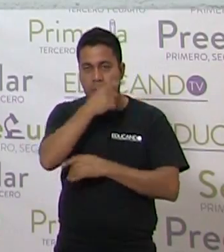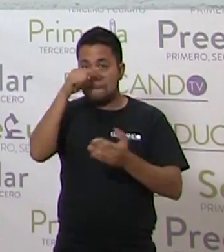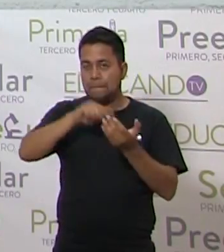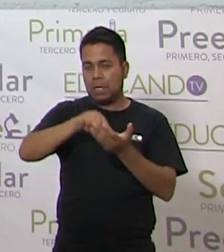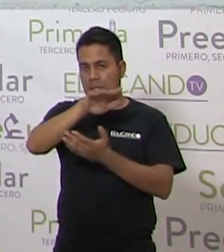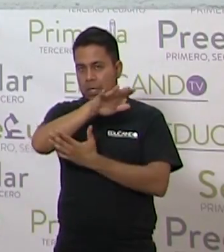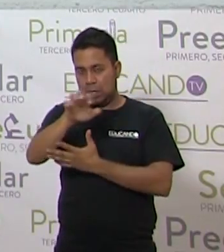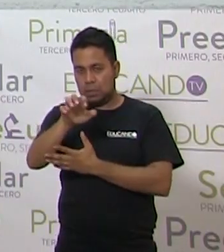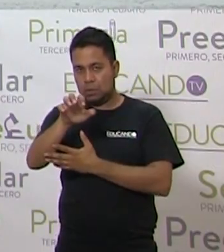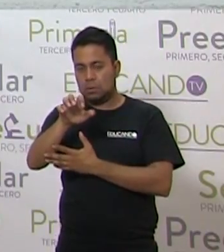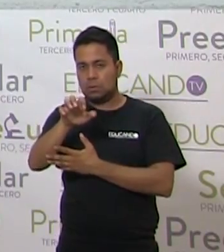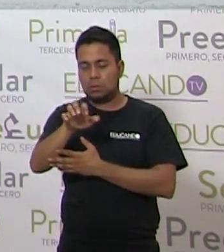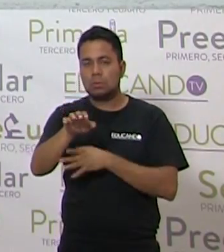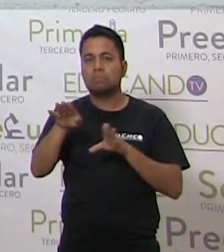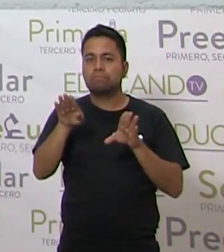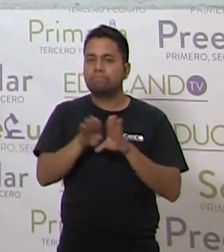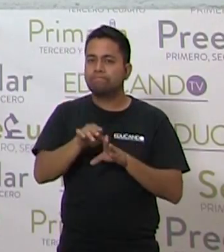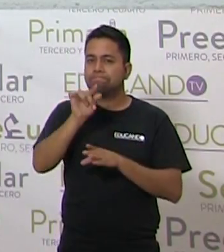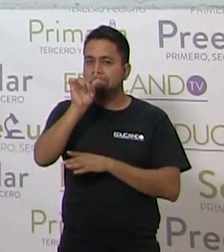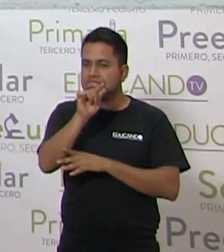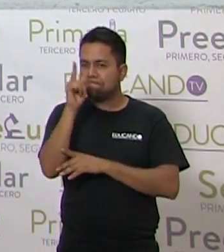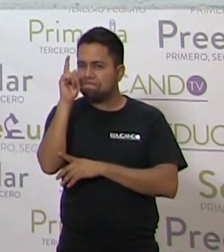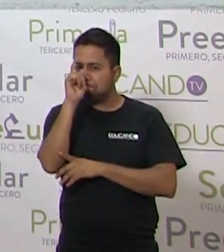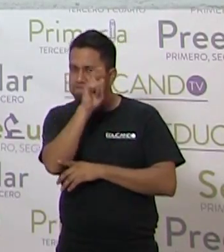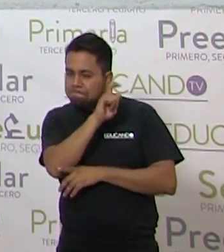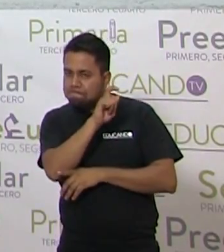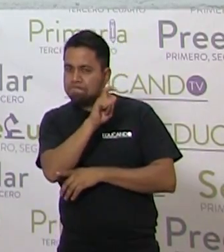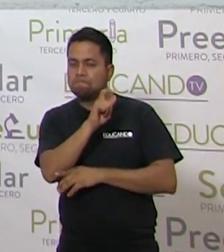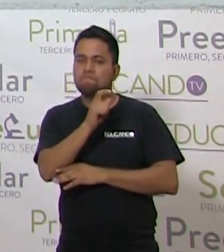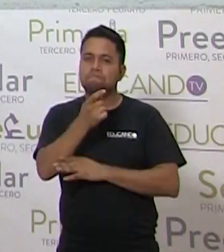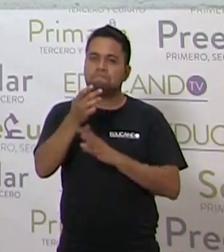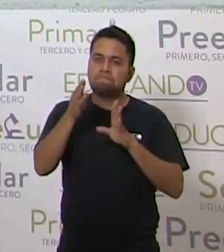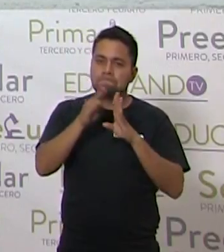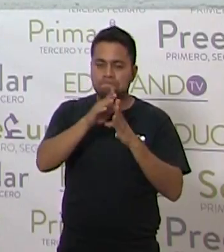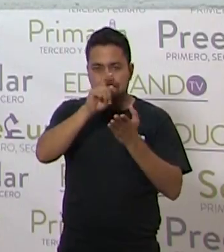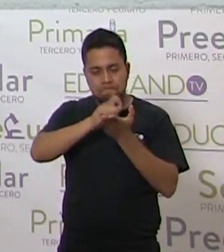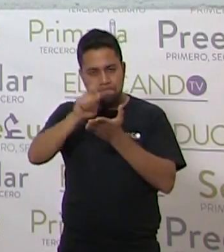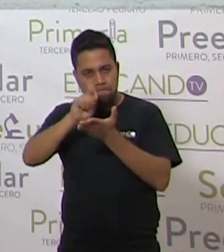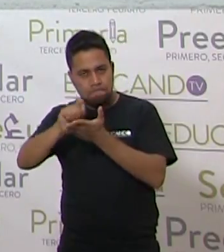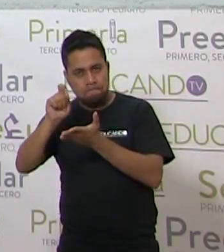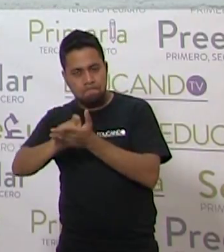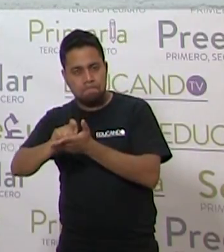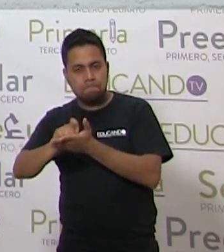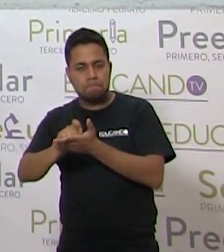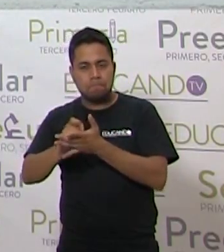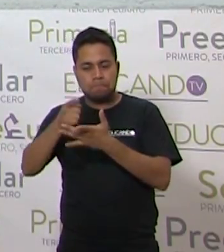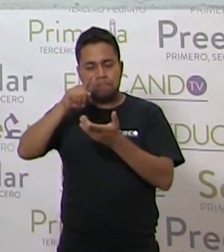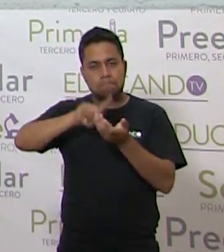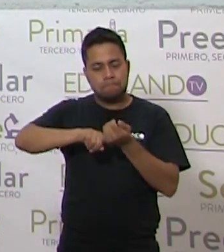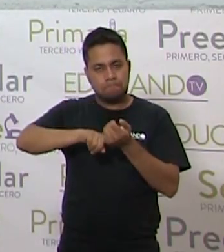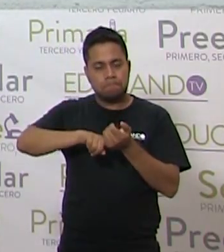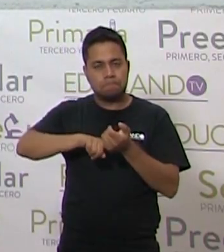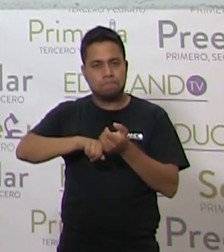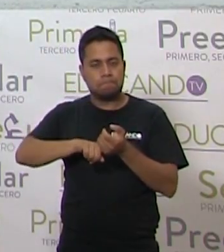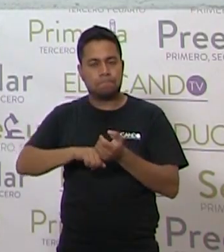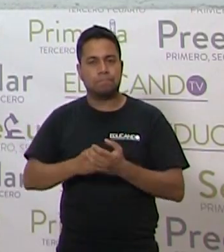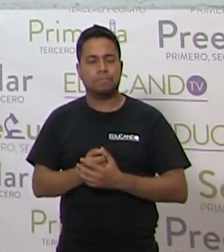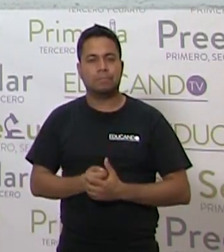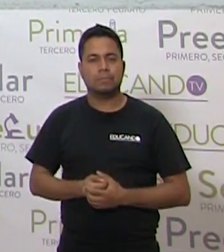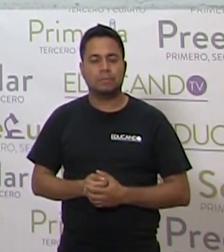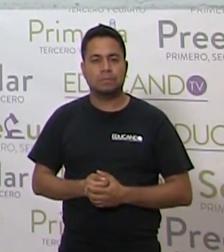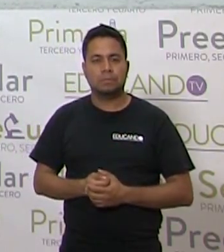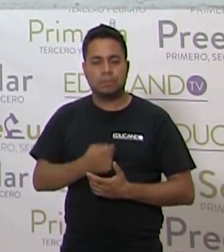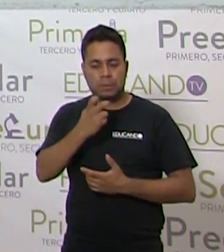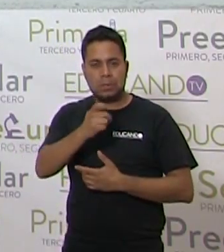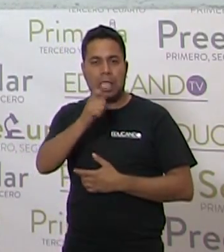10000 ya es un poquito más complicado estarse eh representarse gráficamente este